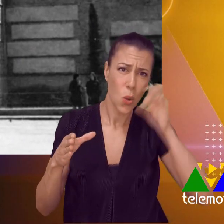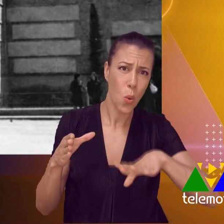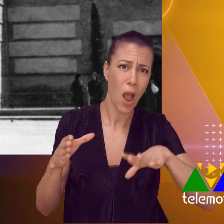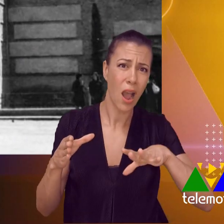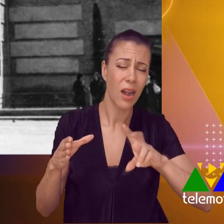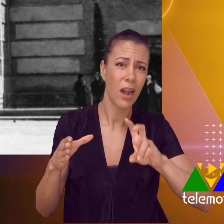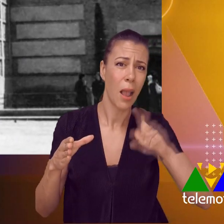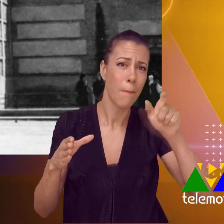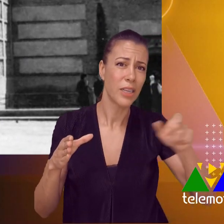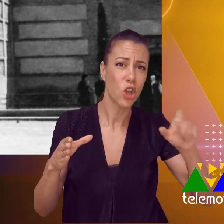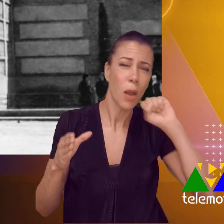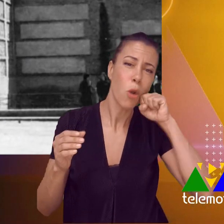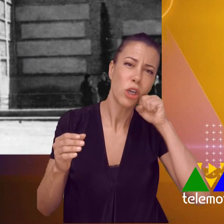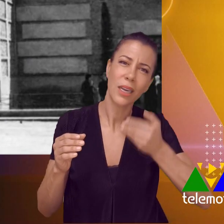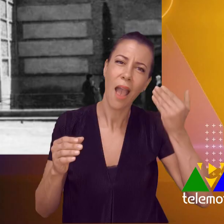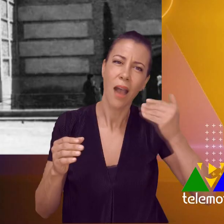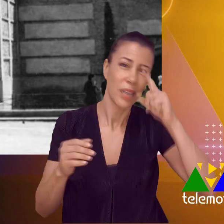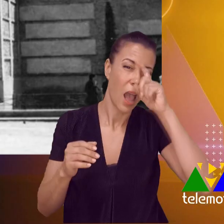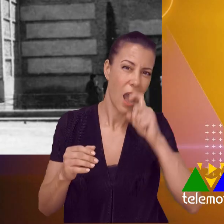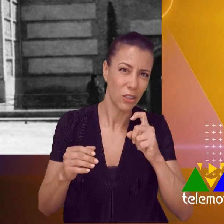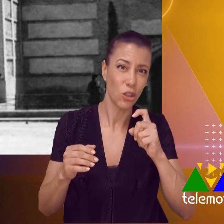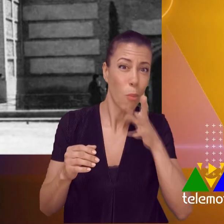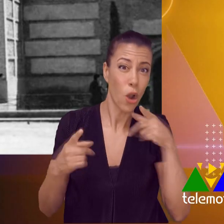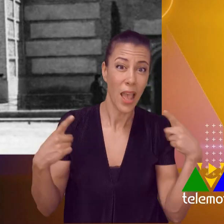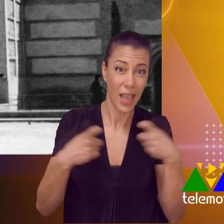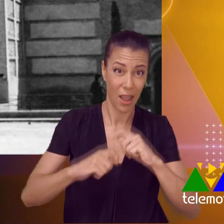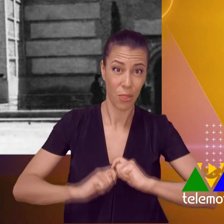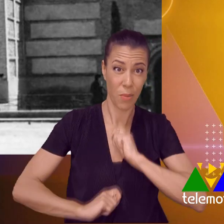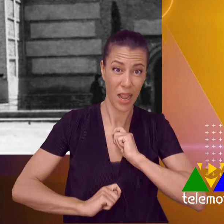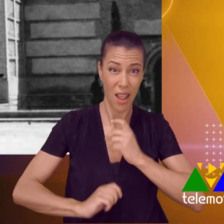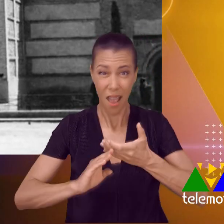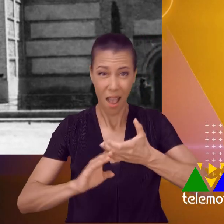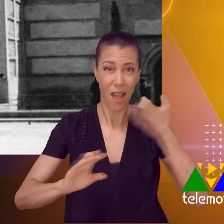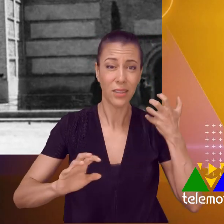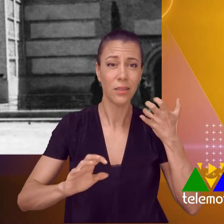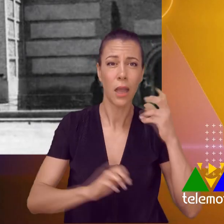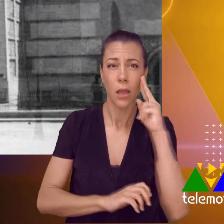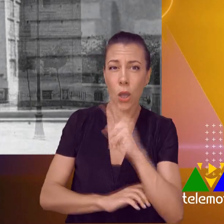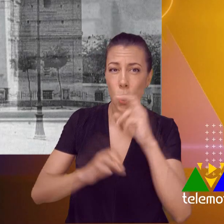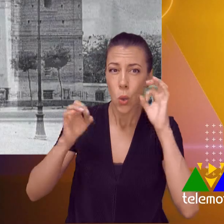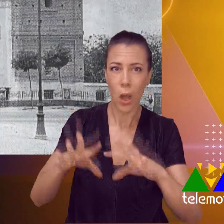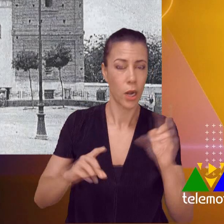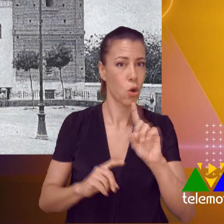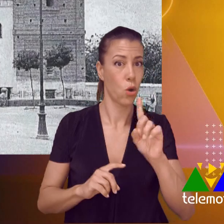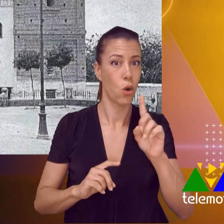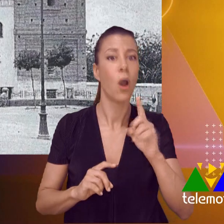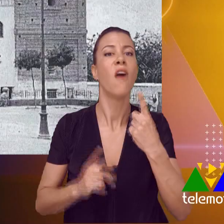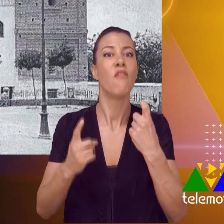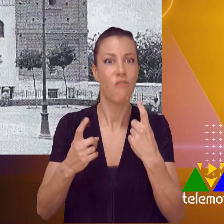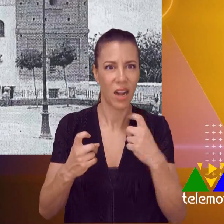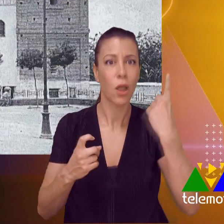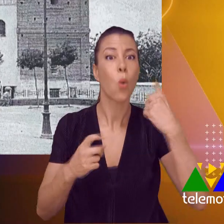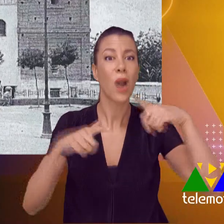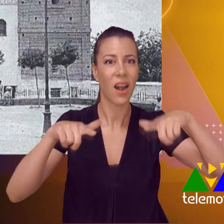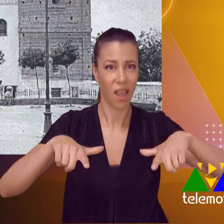contemplarían los madrileños de los años anteriores a la Guerra Civil, porque ahora mismo le falta una nave. Es decir,